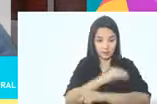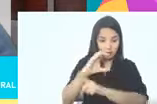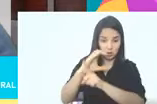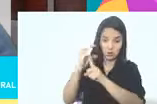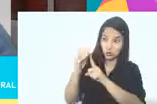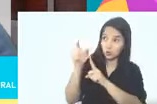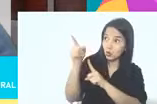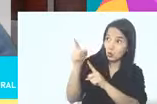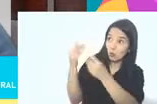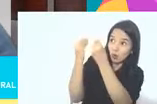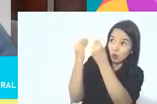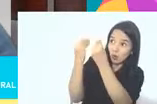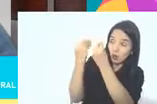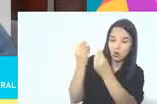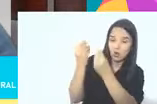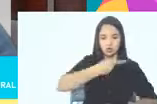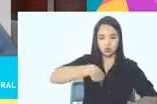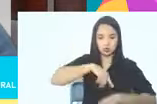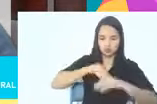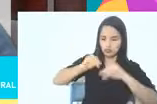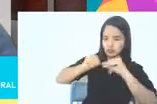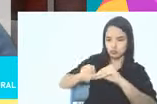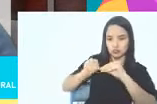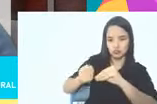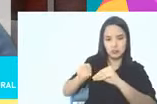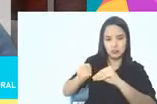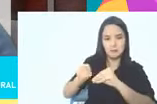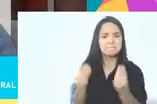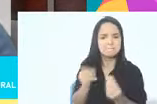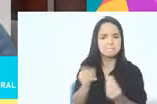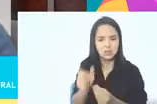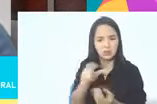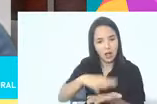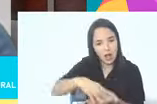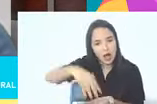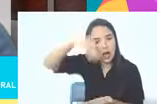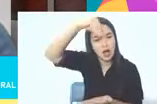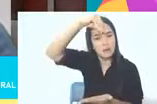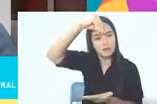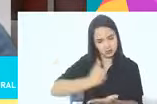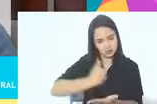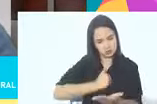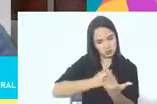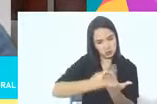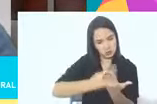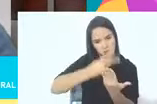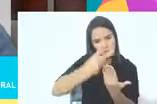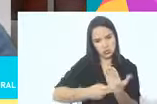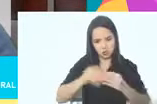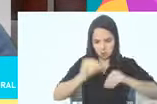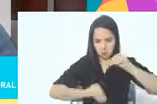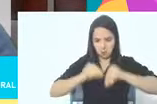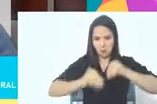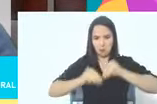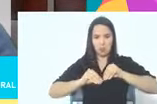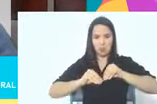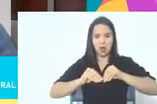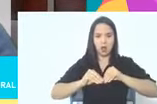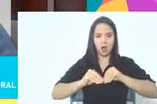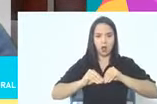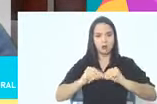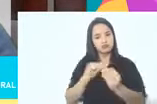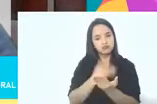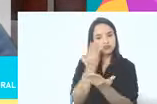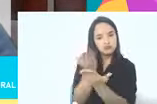organizaciones afrodescendientes, indígenas, madres comunitarias, desplazados, todas esas organizaciones sociales que desarrollen